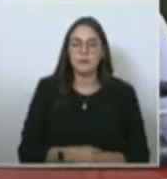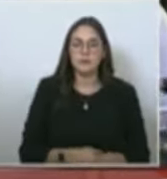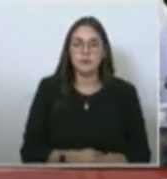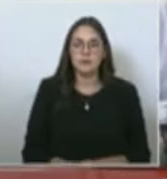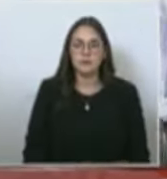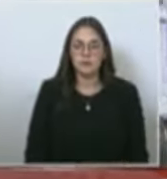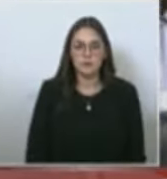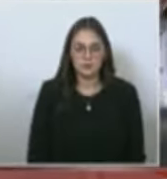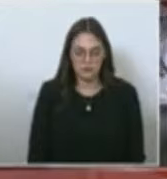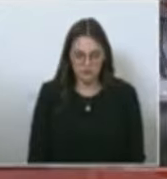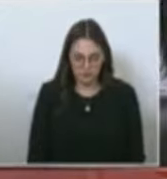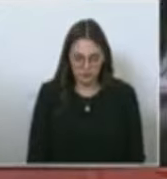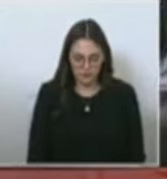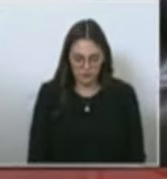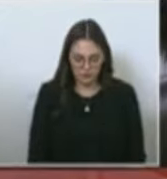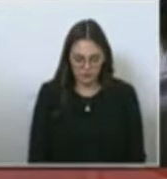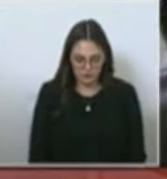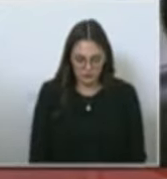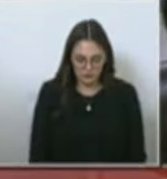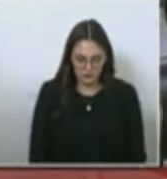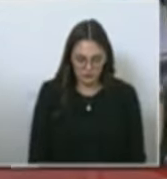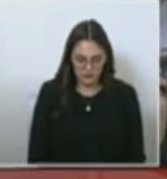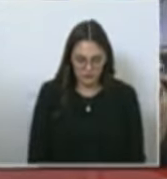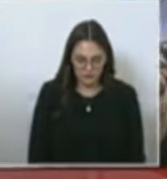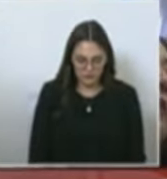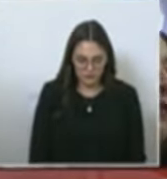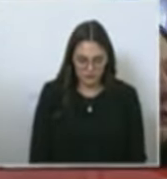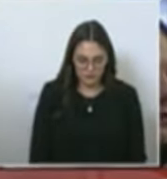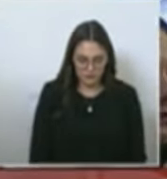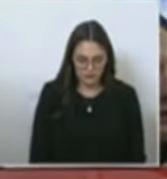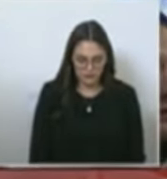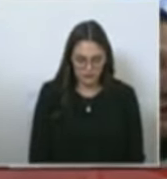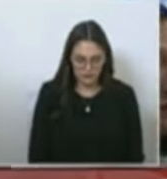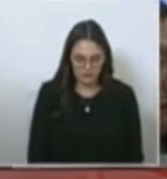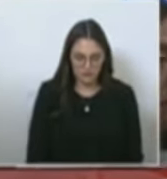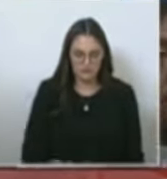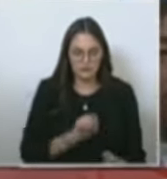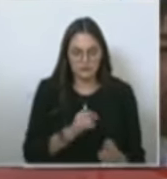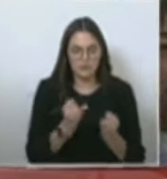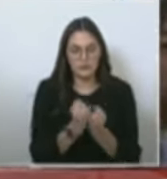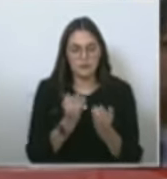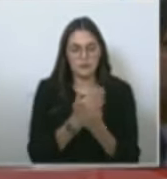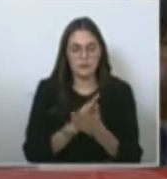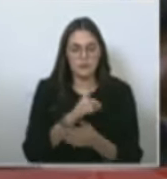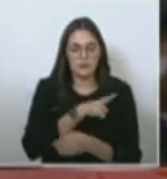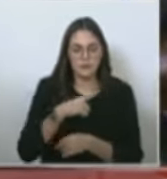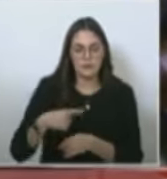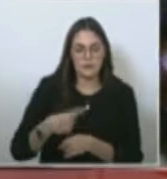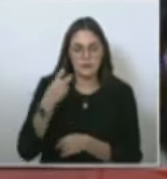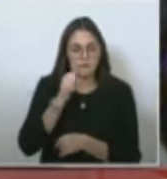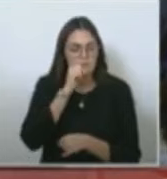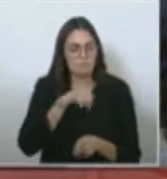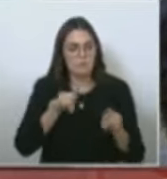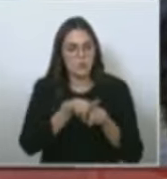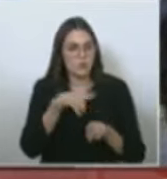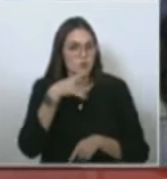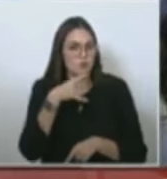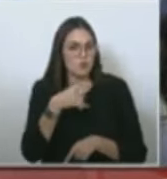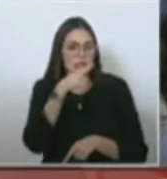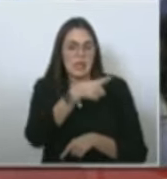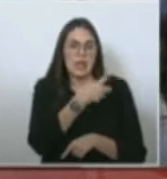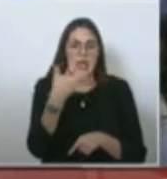Porque en lugar de disuadirlos para participar, esta misma lucha los impulsó para